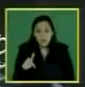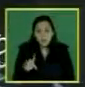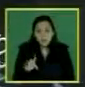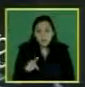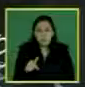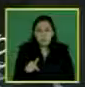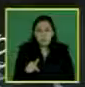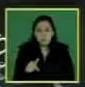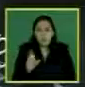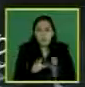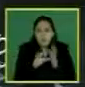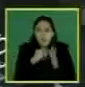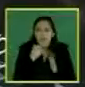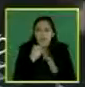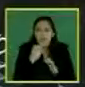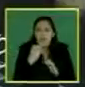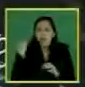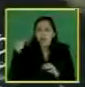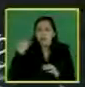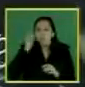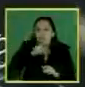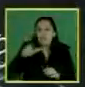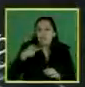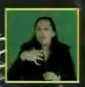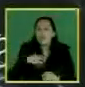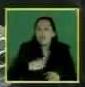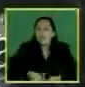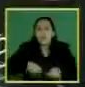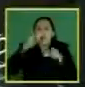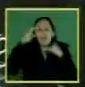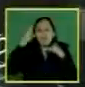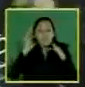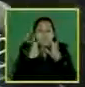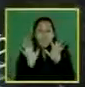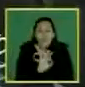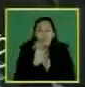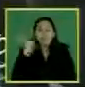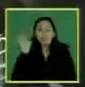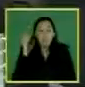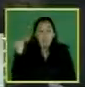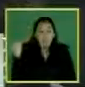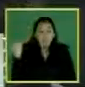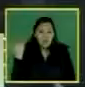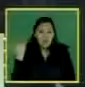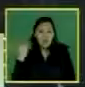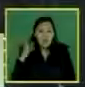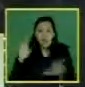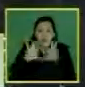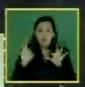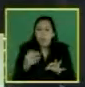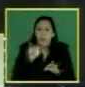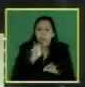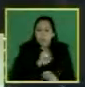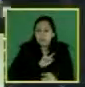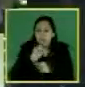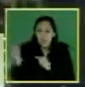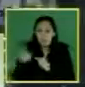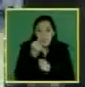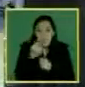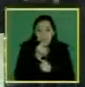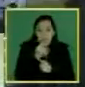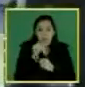cae en la delincuencia, fue la gente desatendida, fueron los niños, los muchachos desatendidos en la Cuarta República. No hay manera de que alguien nos pueda acusar a nosotros